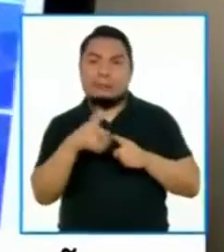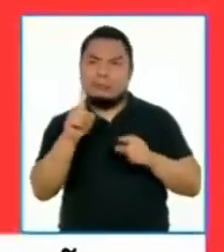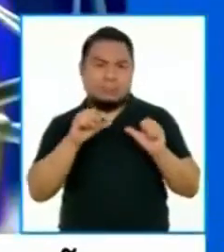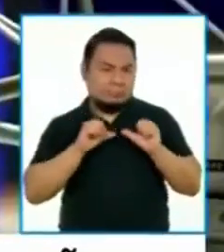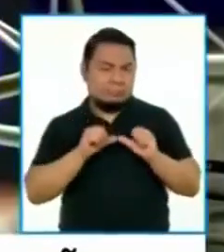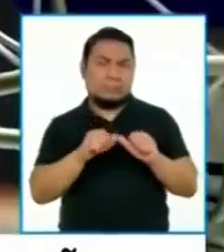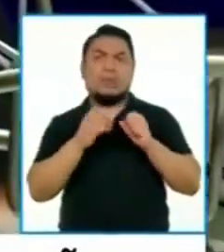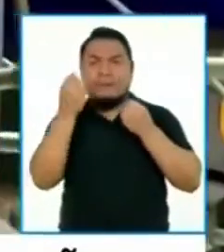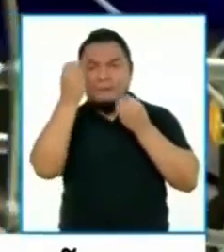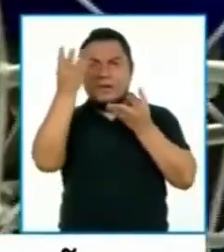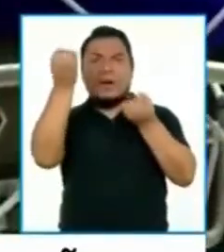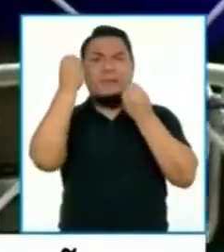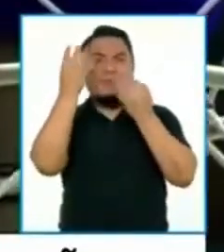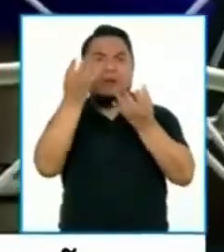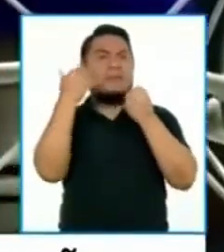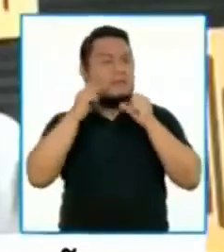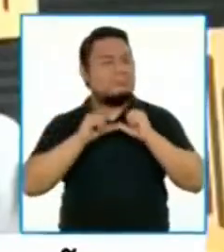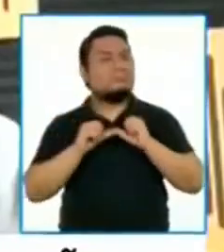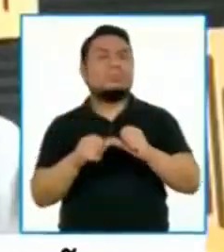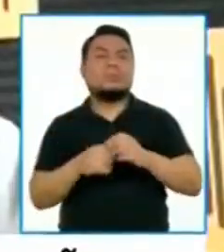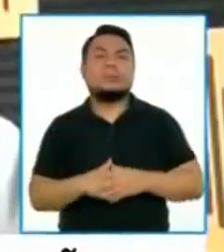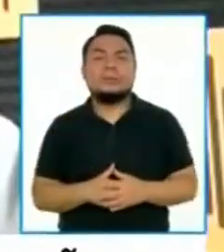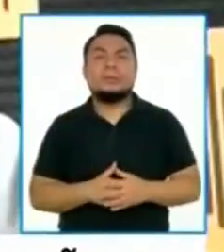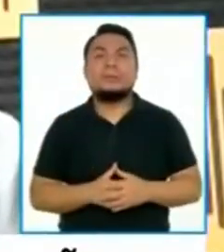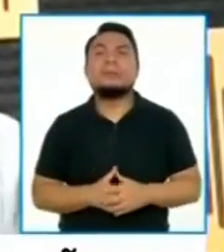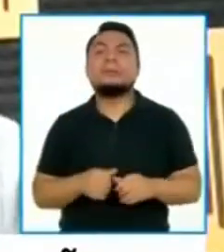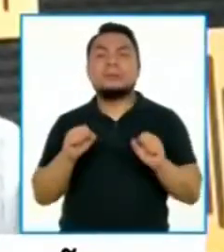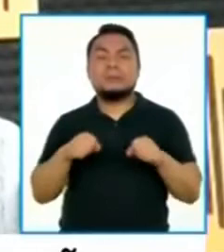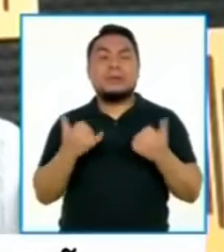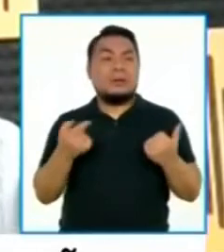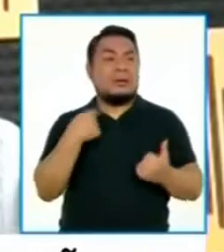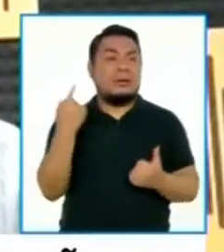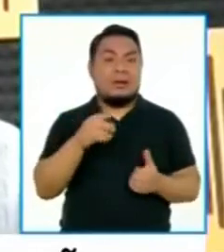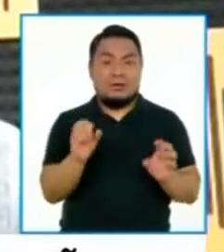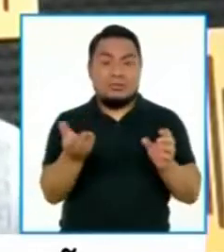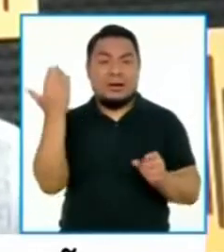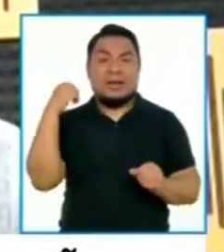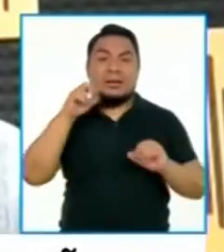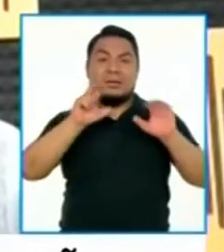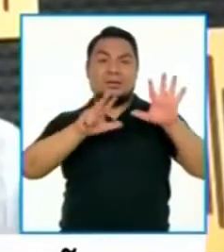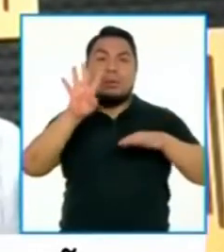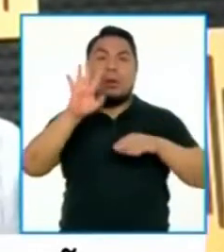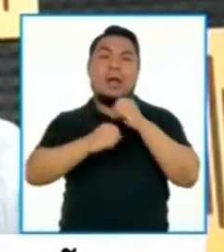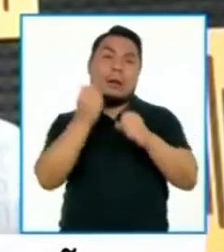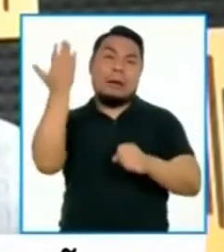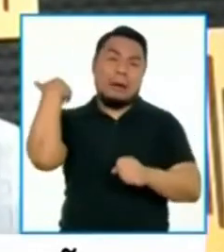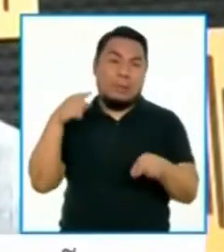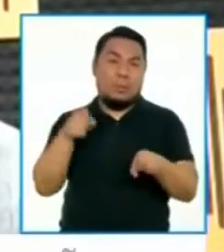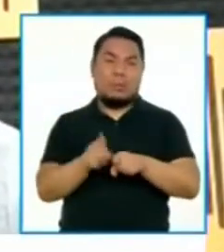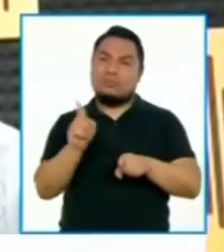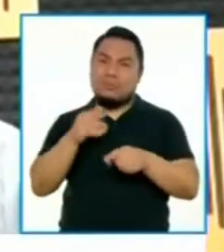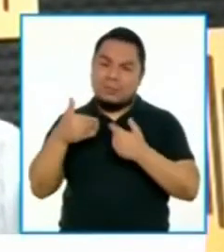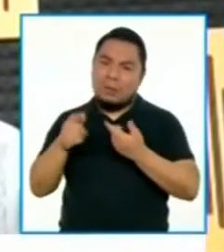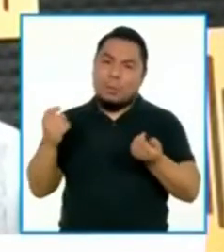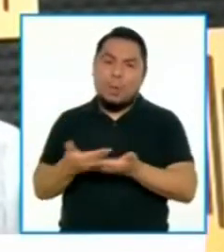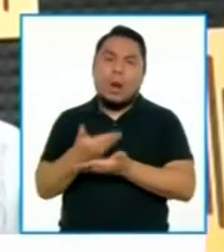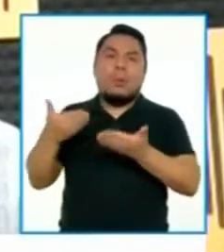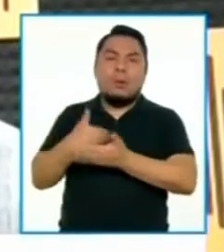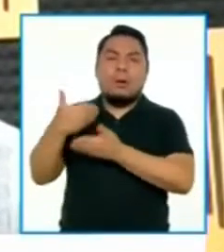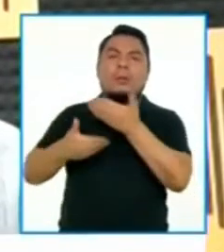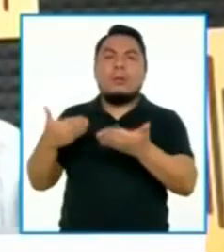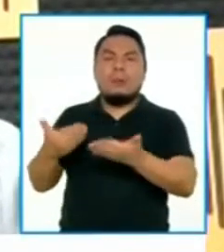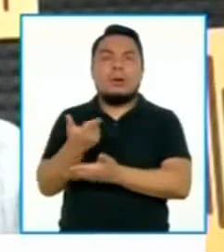se siguió emitiendo de manera remota. Si bien es cierto, no somos la radio de hace 84 años, mantenemos intacto el espíritu